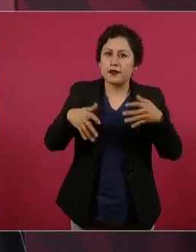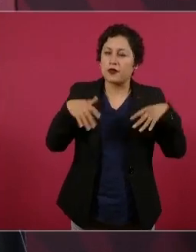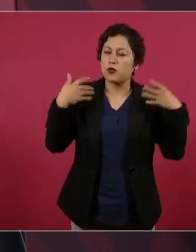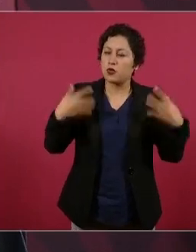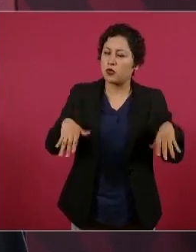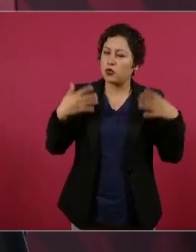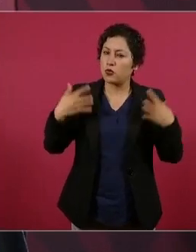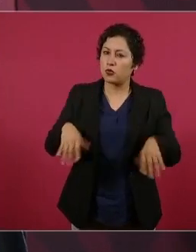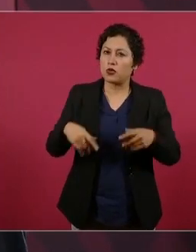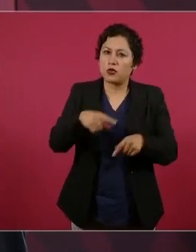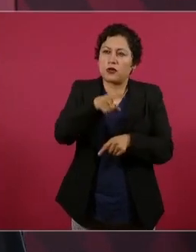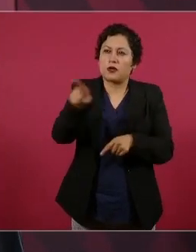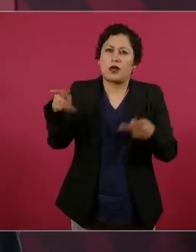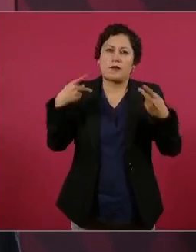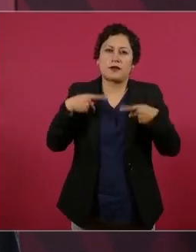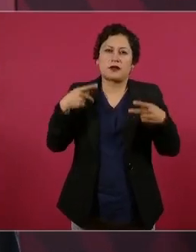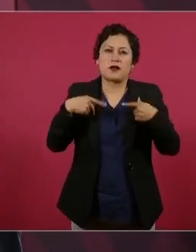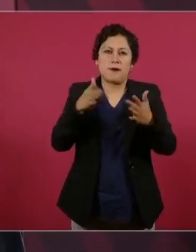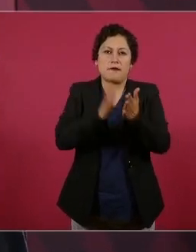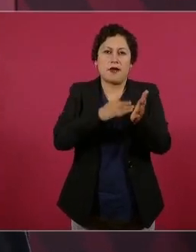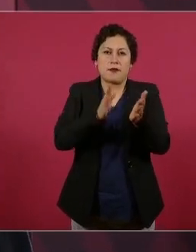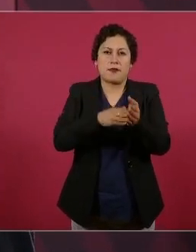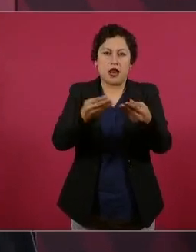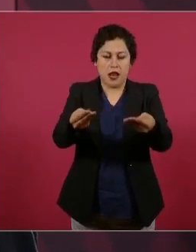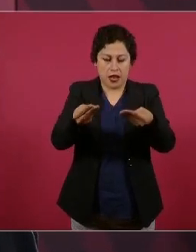un pan bendito